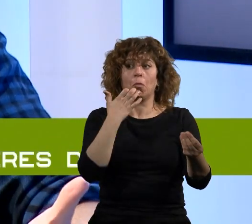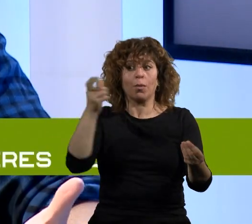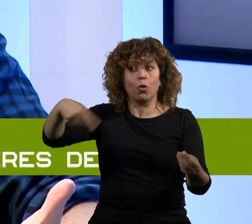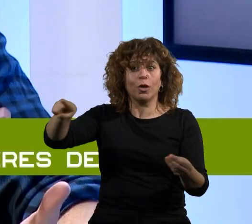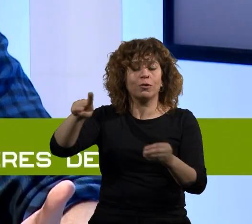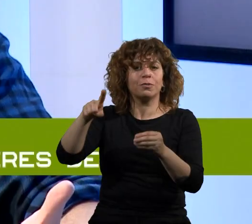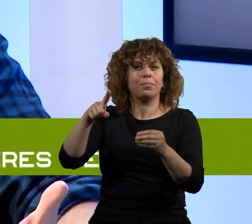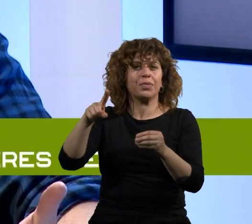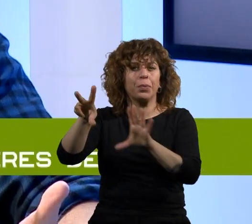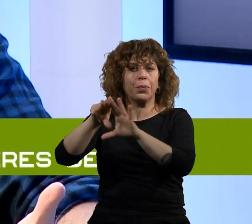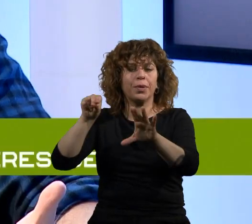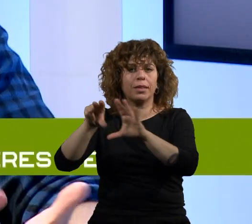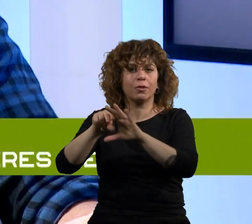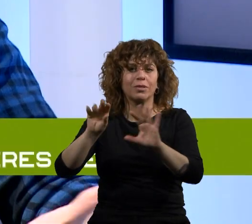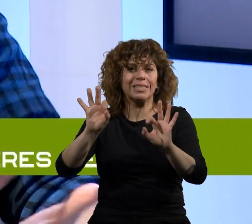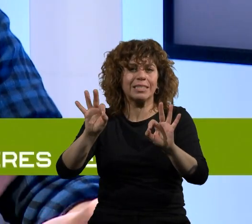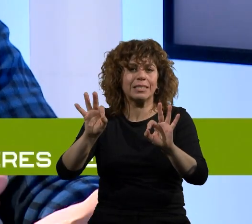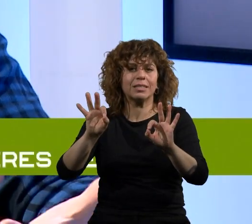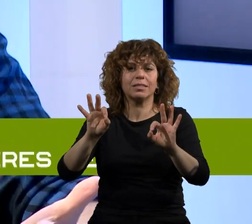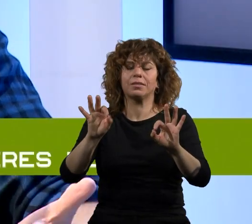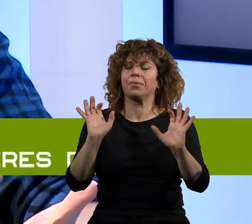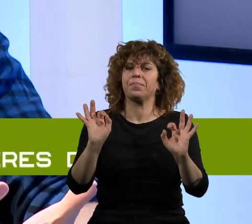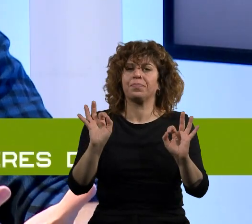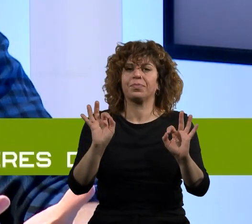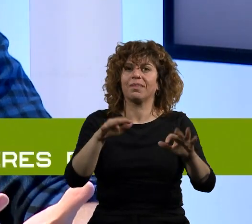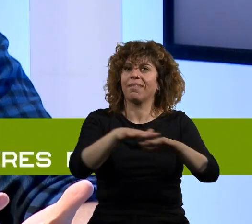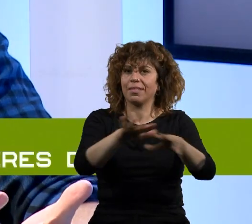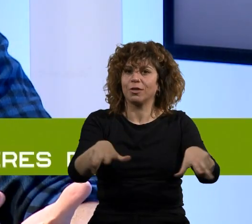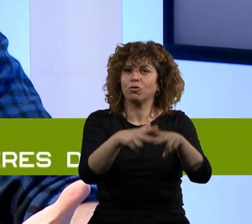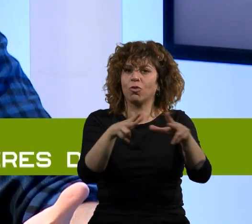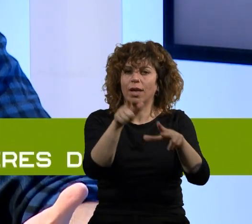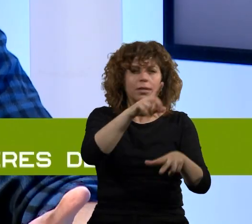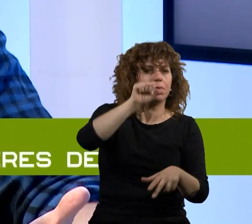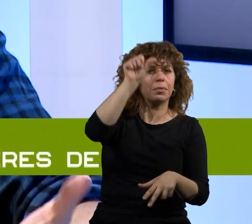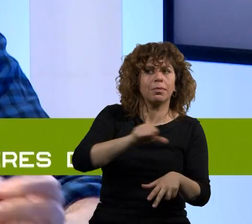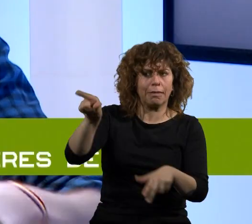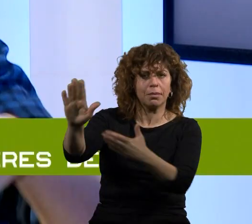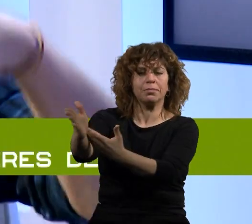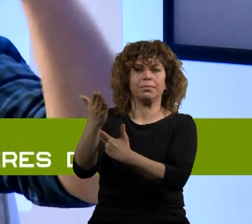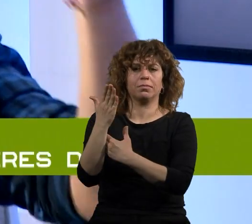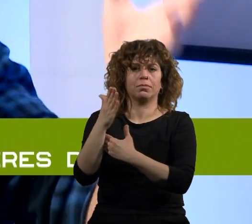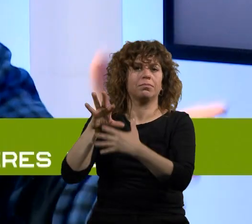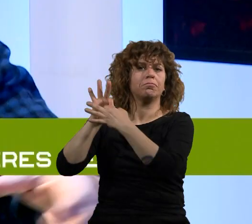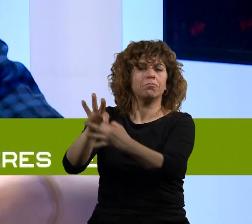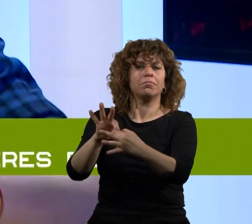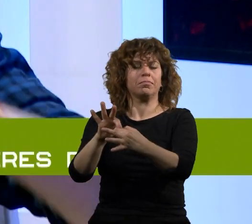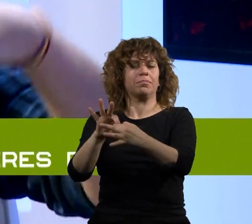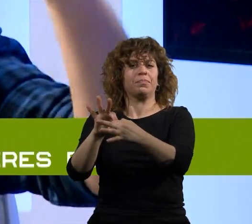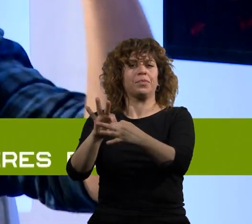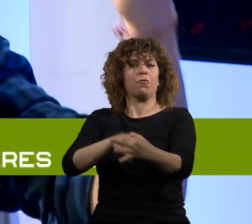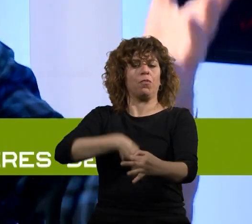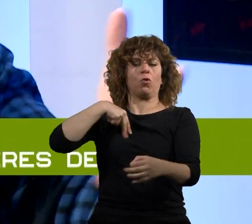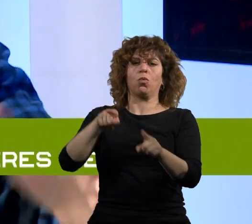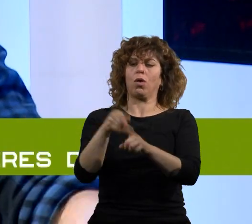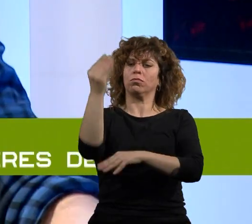los vídeos, los que enseñan de las redes sociales, ¿no? Que ellos ven sobre Franco y tal, que lo ponían como una figura,